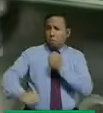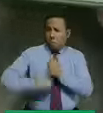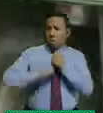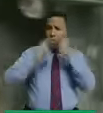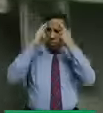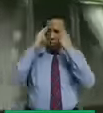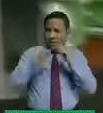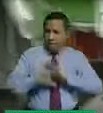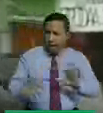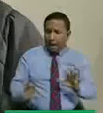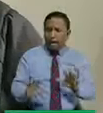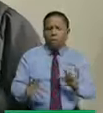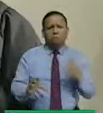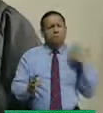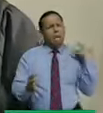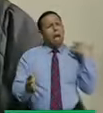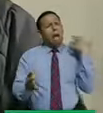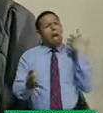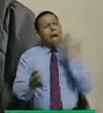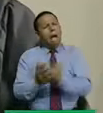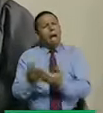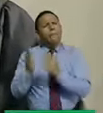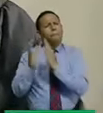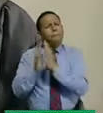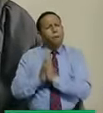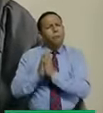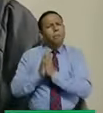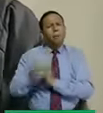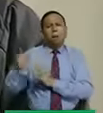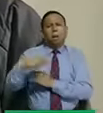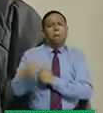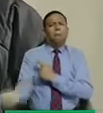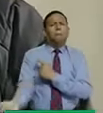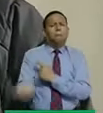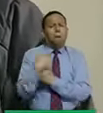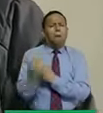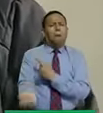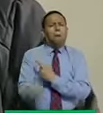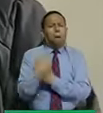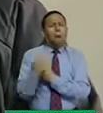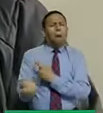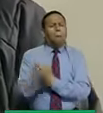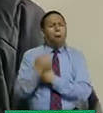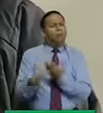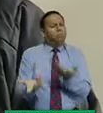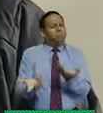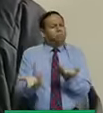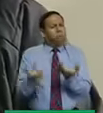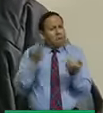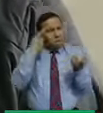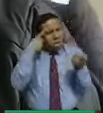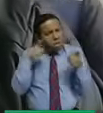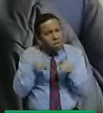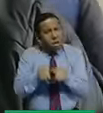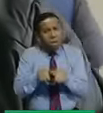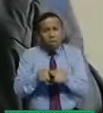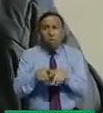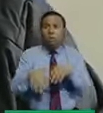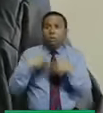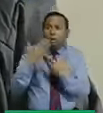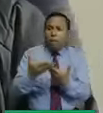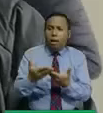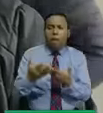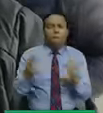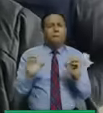años vienen solicitando. Esos acuerdos de esas reuniones no tienen ningún resultado, entonces más bien es como